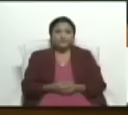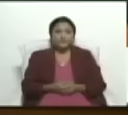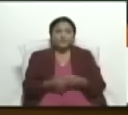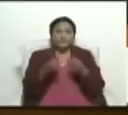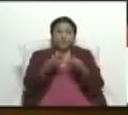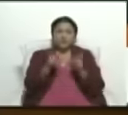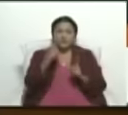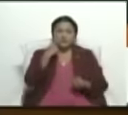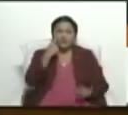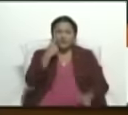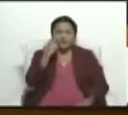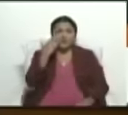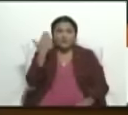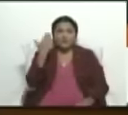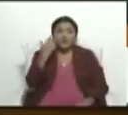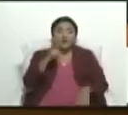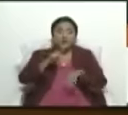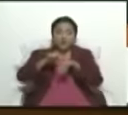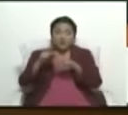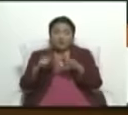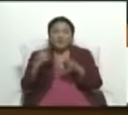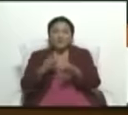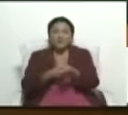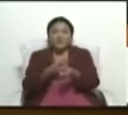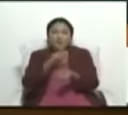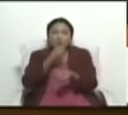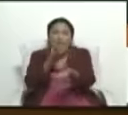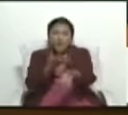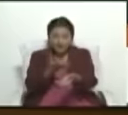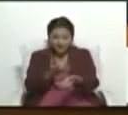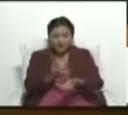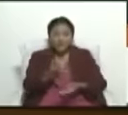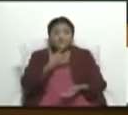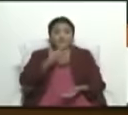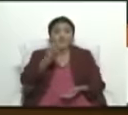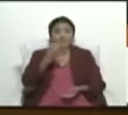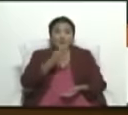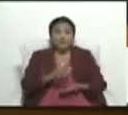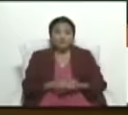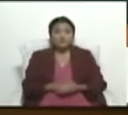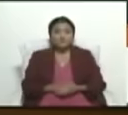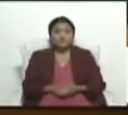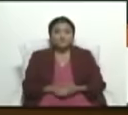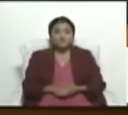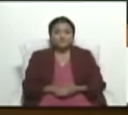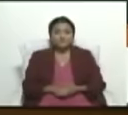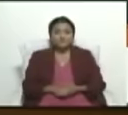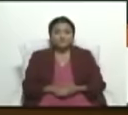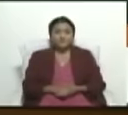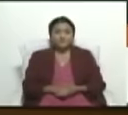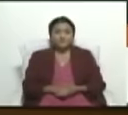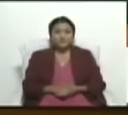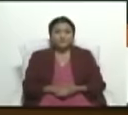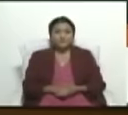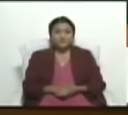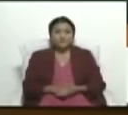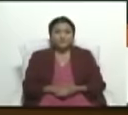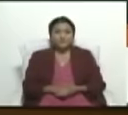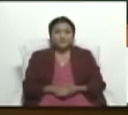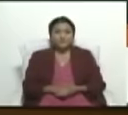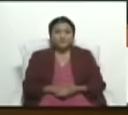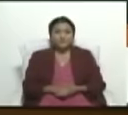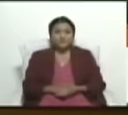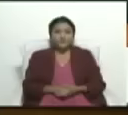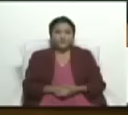cuando hable ahora su hermano Guillermo Améstica, cómo efectivamente todo lo hicieron